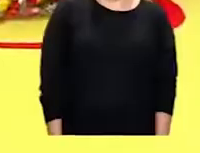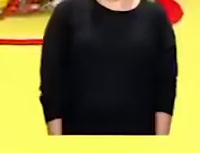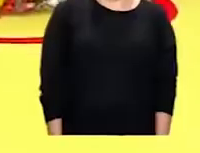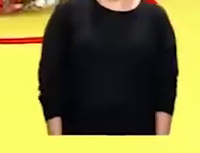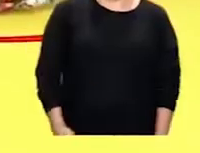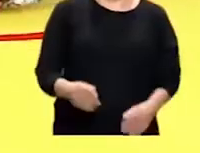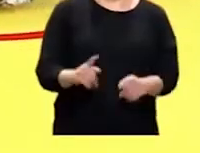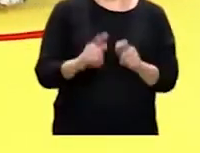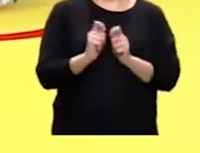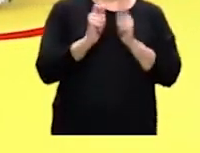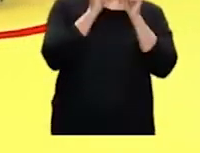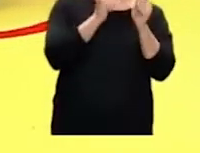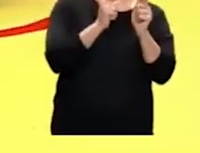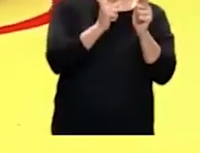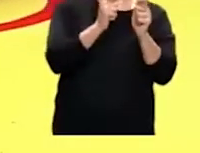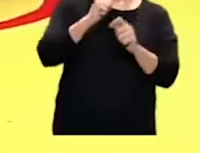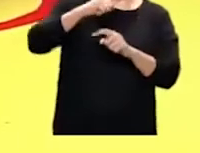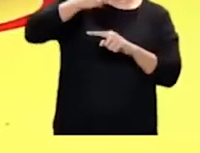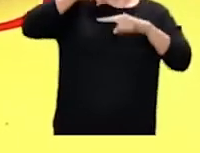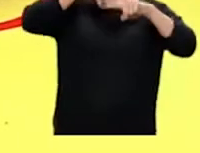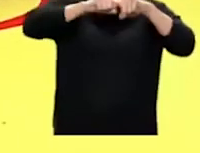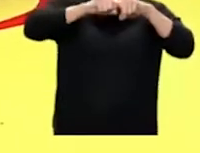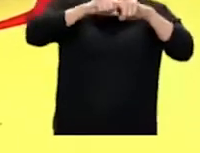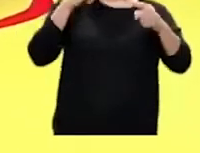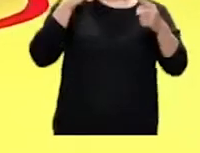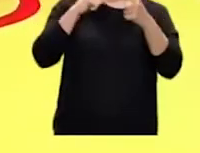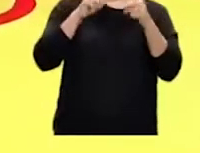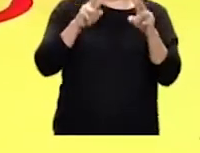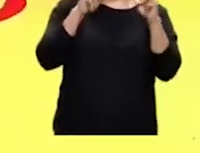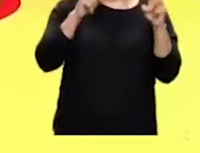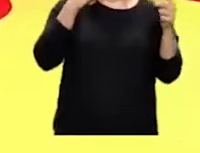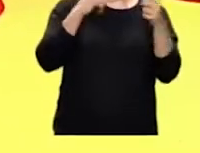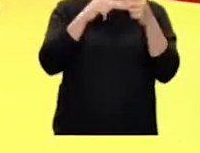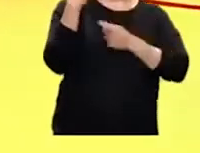Entonces, con la entrega del primer puesto de la silleta